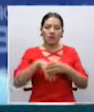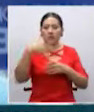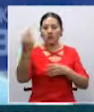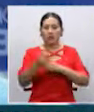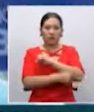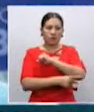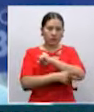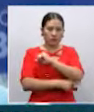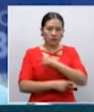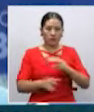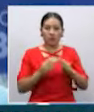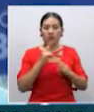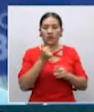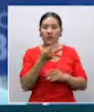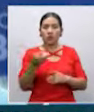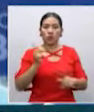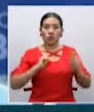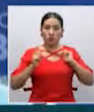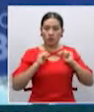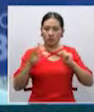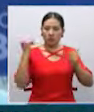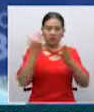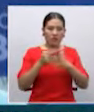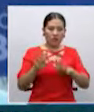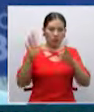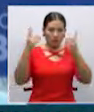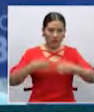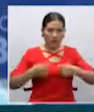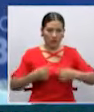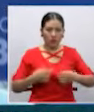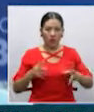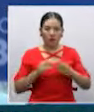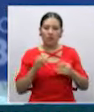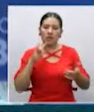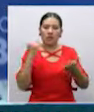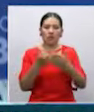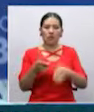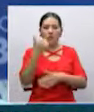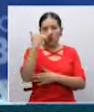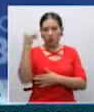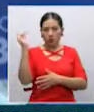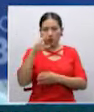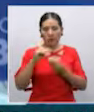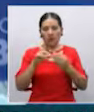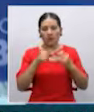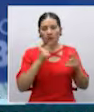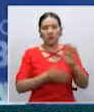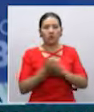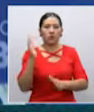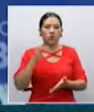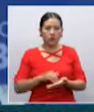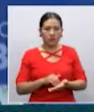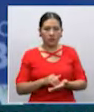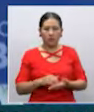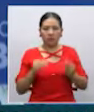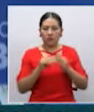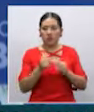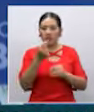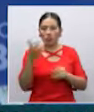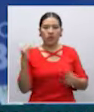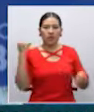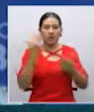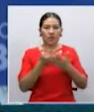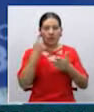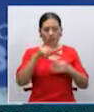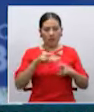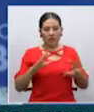algunos casos, los turistas que llegan de Desaguadero llegan a los Yungas, a Sajamba, y se vuelven a salir, pero otros llegan a La Paz para ir hasta el Salar